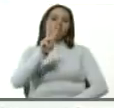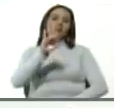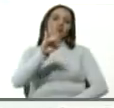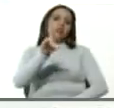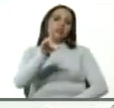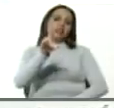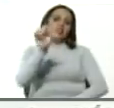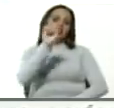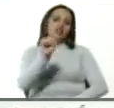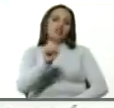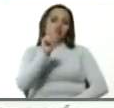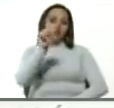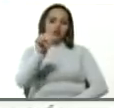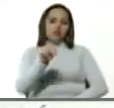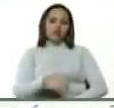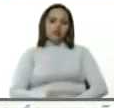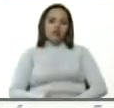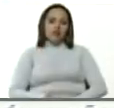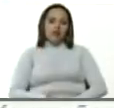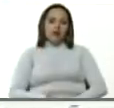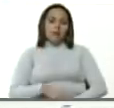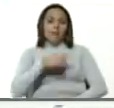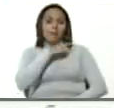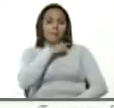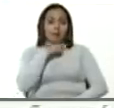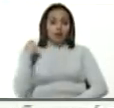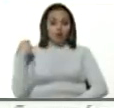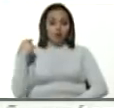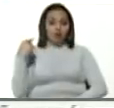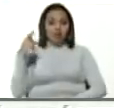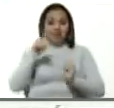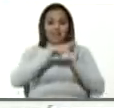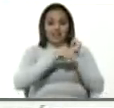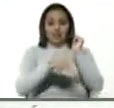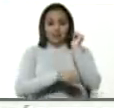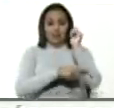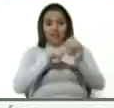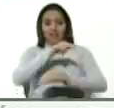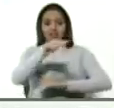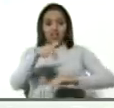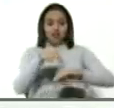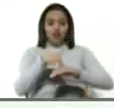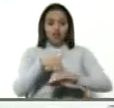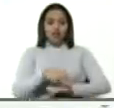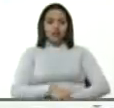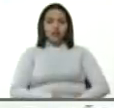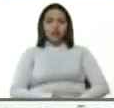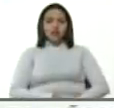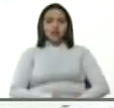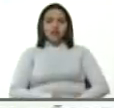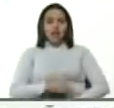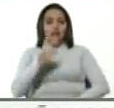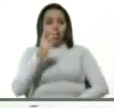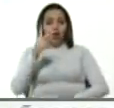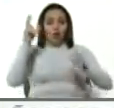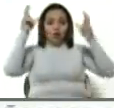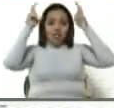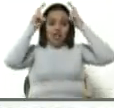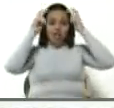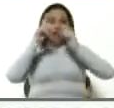Barrios procedió a matar en el Parque Nacional Henry Pittier a dos venados y una